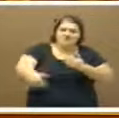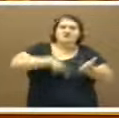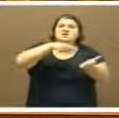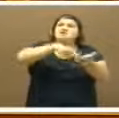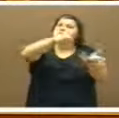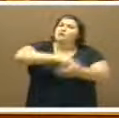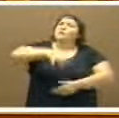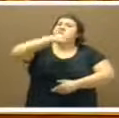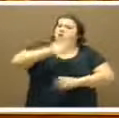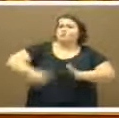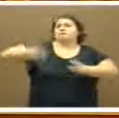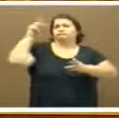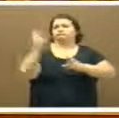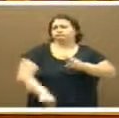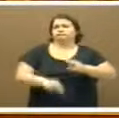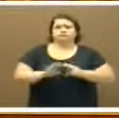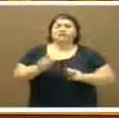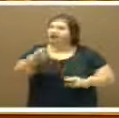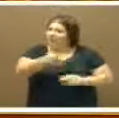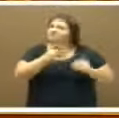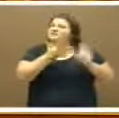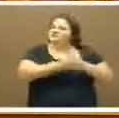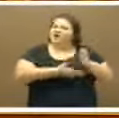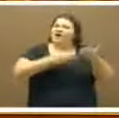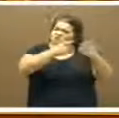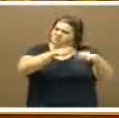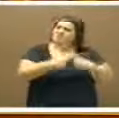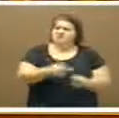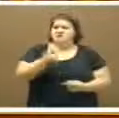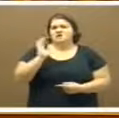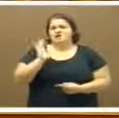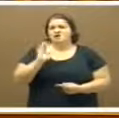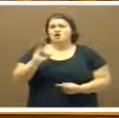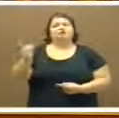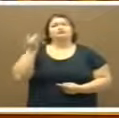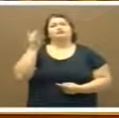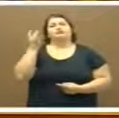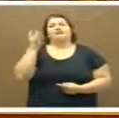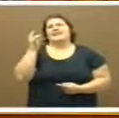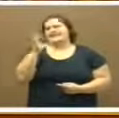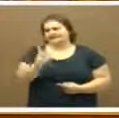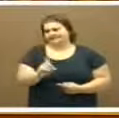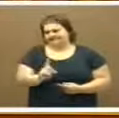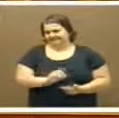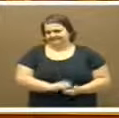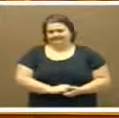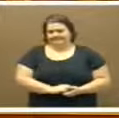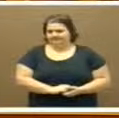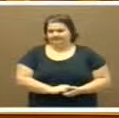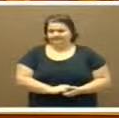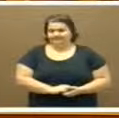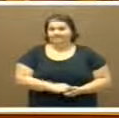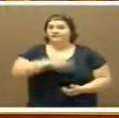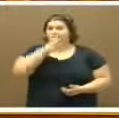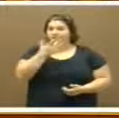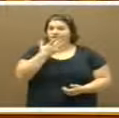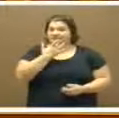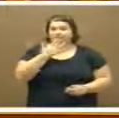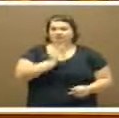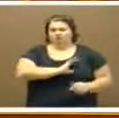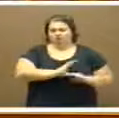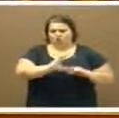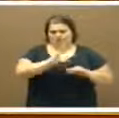agua, señor consejero. Eso sí es ayudar a la familia. Y déjese de pamplina, porque si de verdad, señor